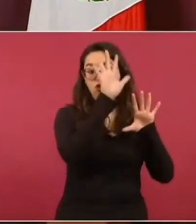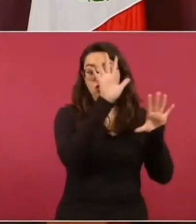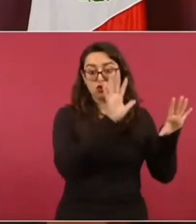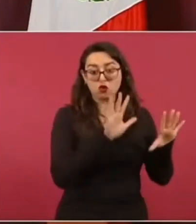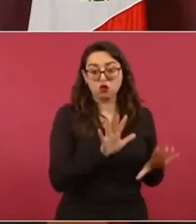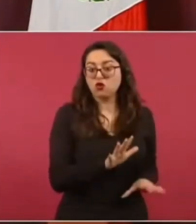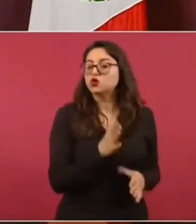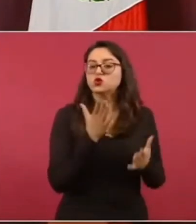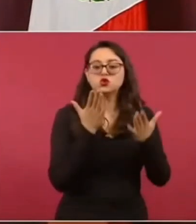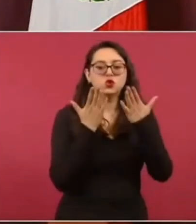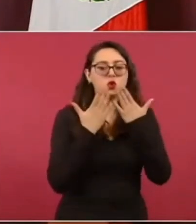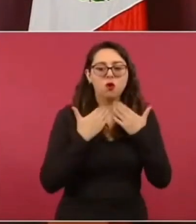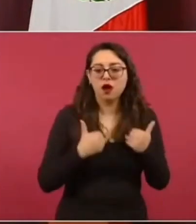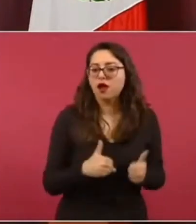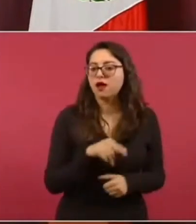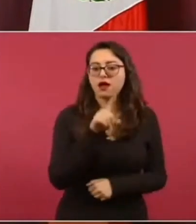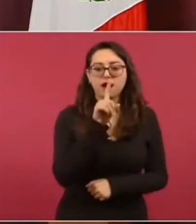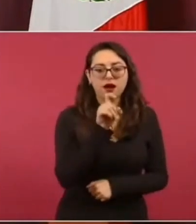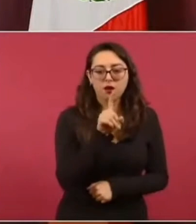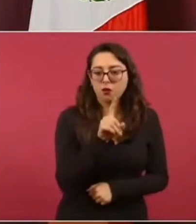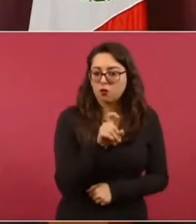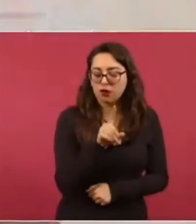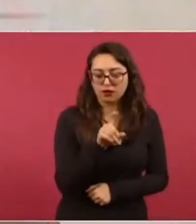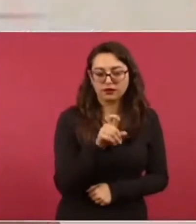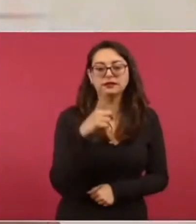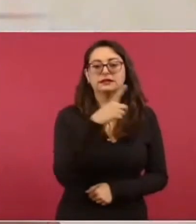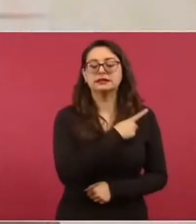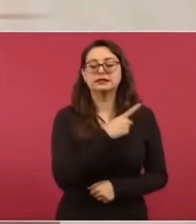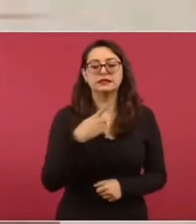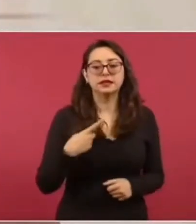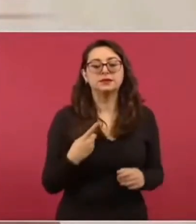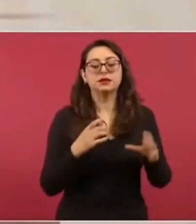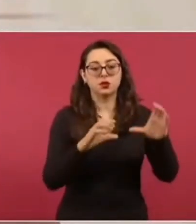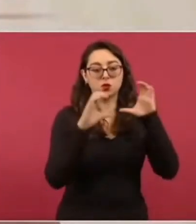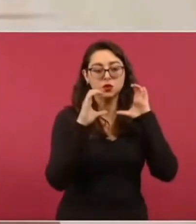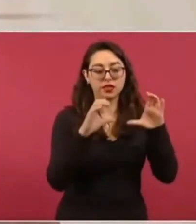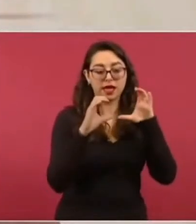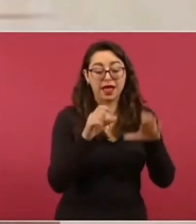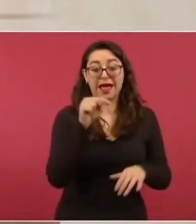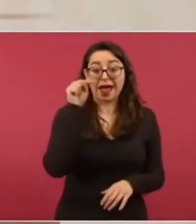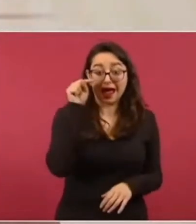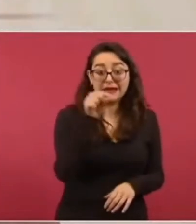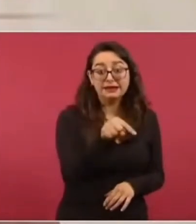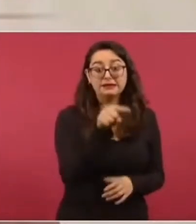Donde hay que cuidar mucho la entrega de permisos.